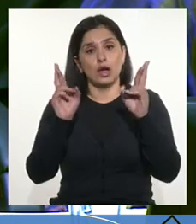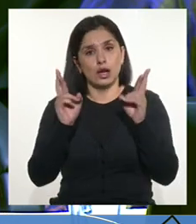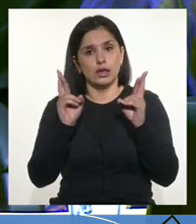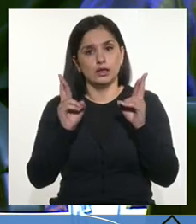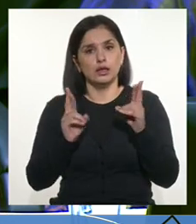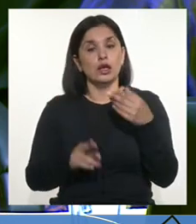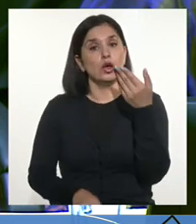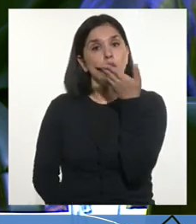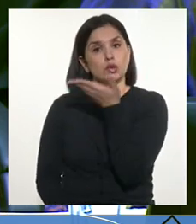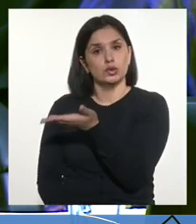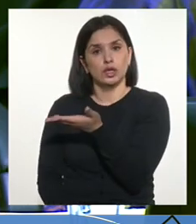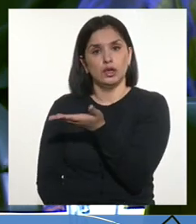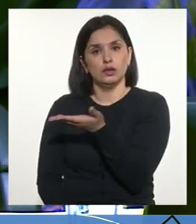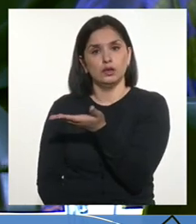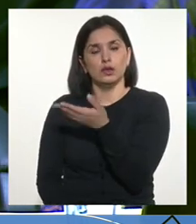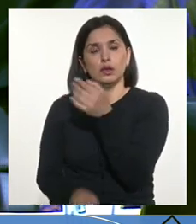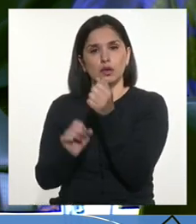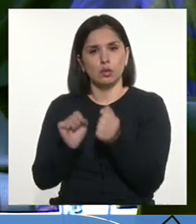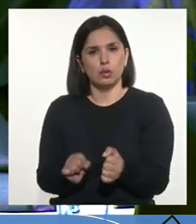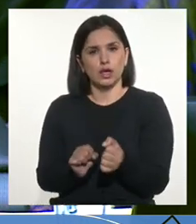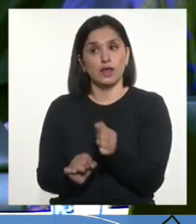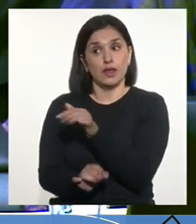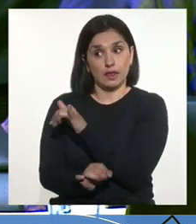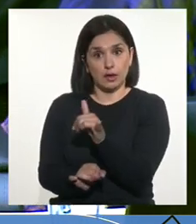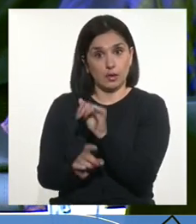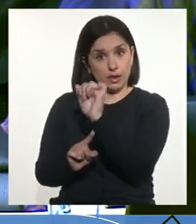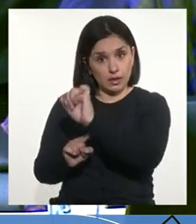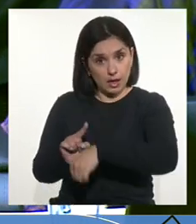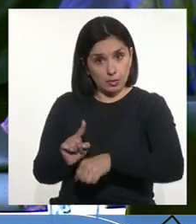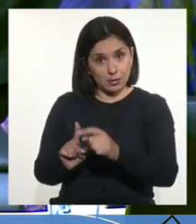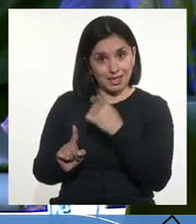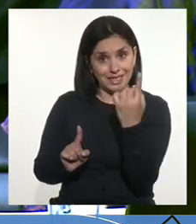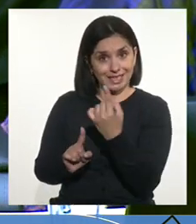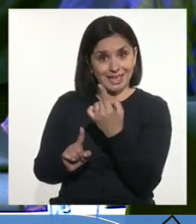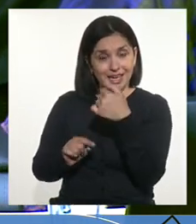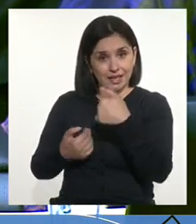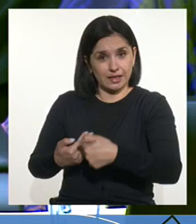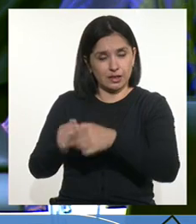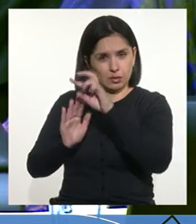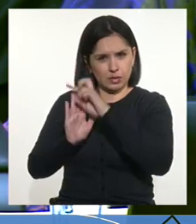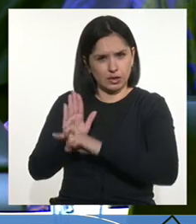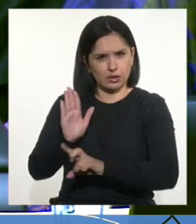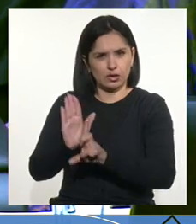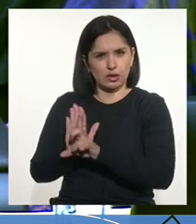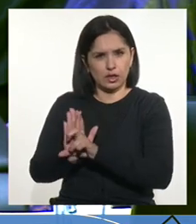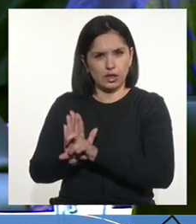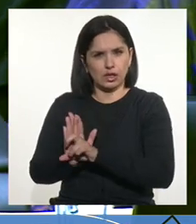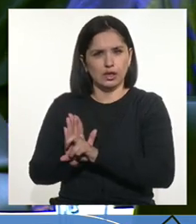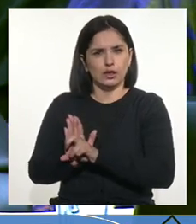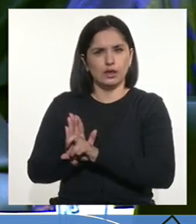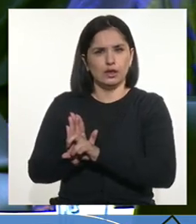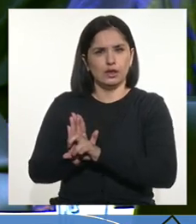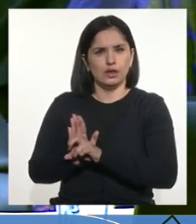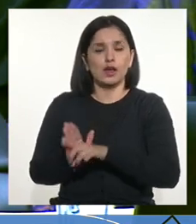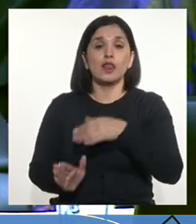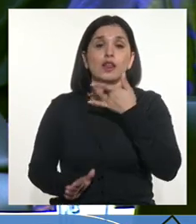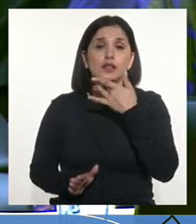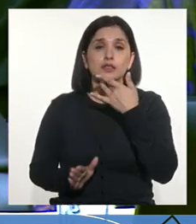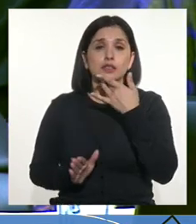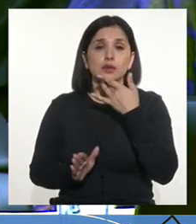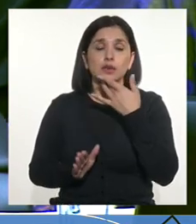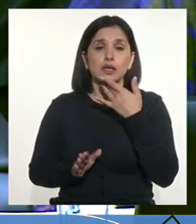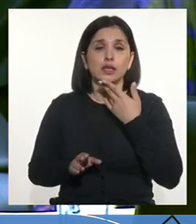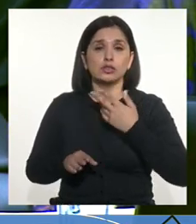usted pueda luego de aprobar en general este proyecto de ley que estamos viendo del de la simplificación